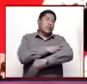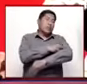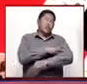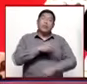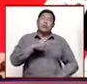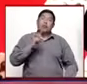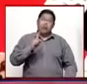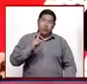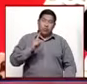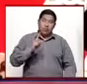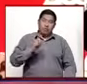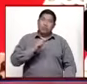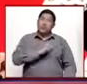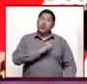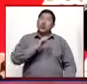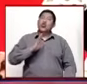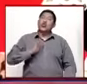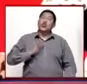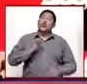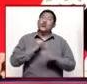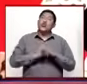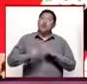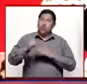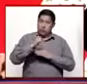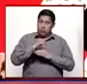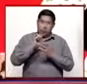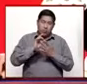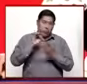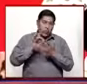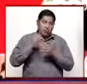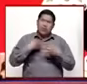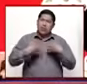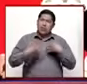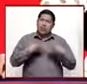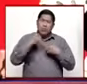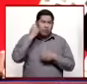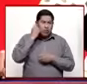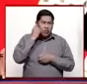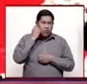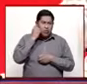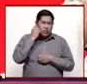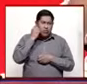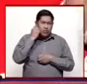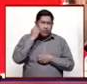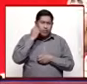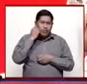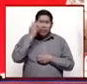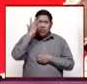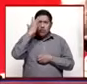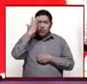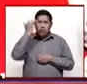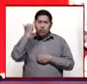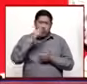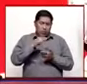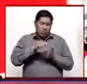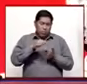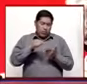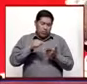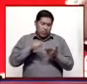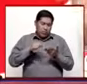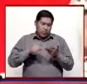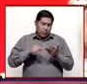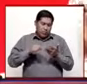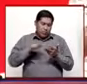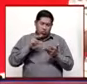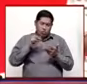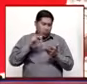Quispe del Tribunal Supremo Electoral para que nos dé un poquito más de explicaciones sobre los criterios que han observado, que falta o que